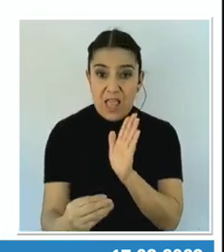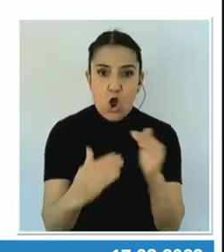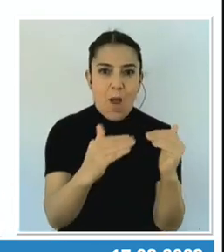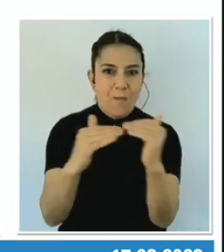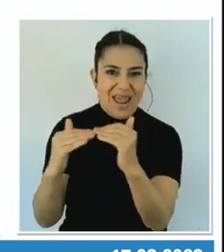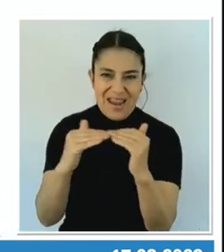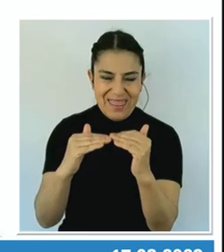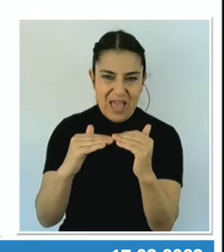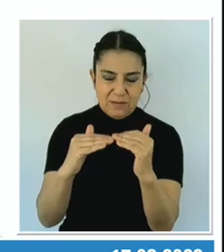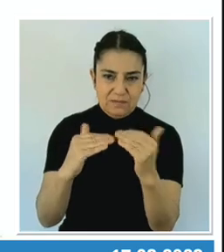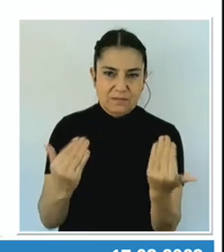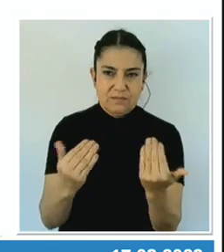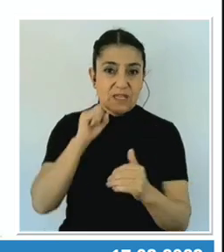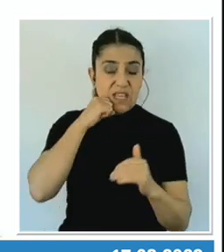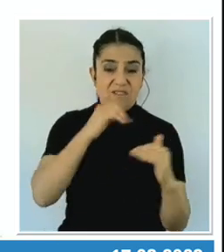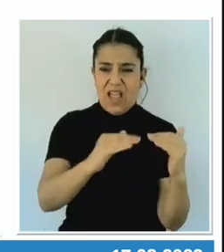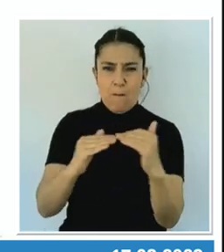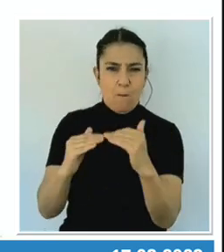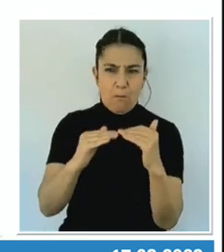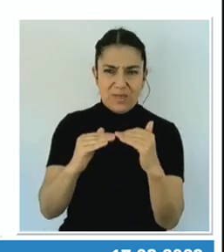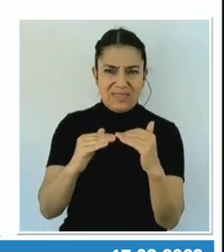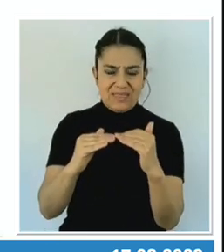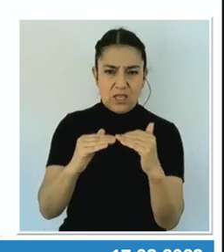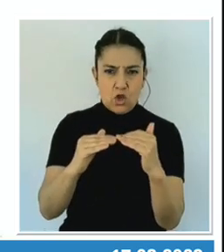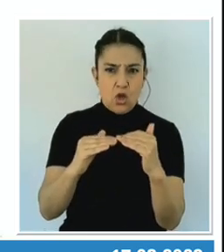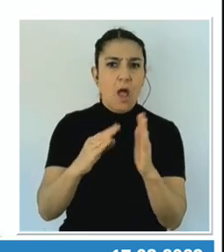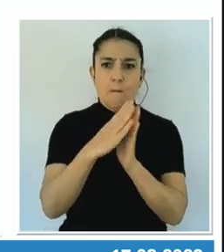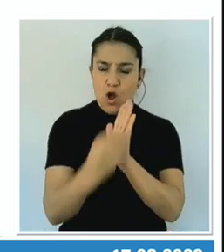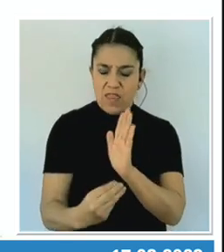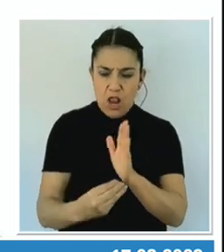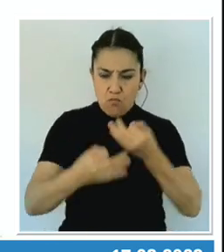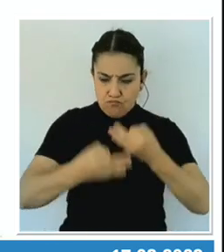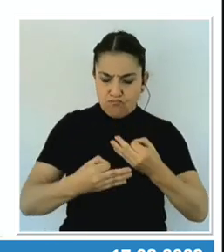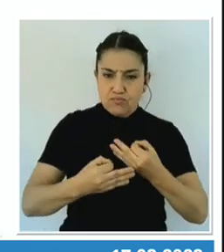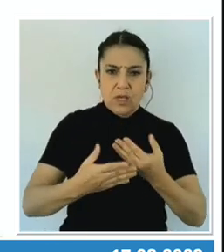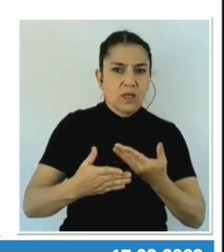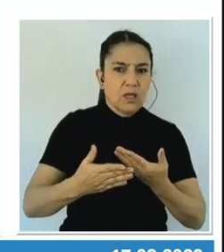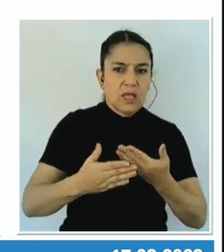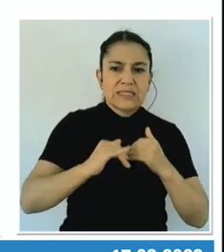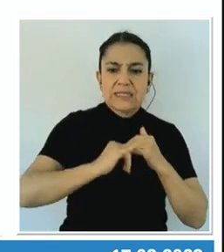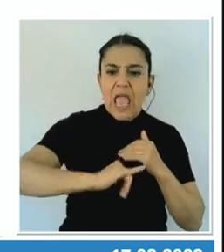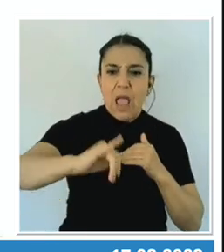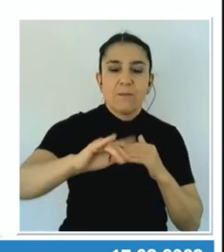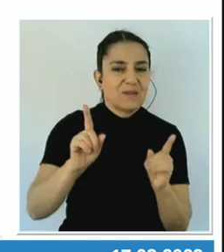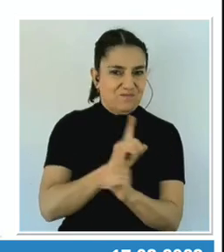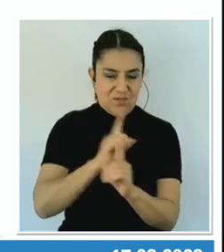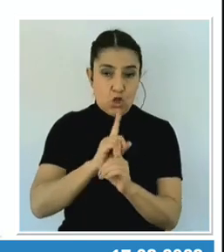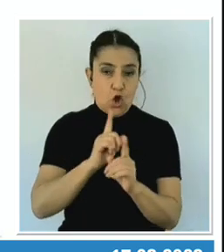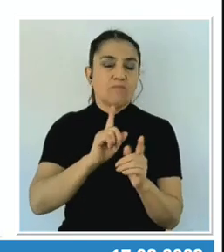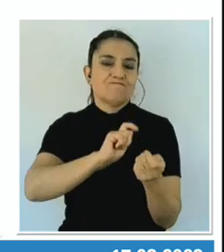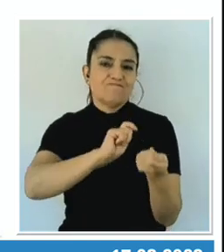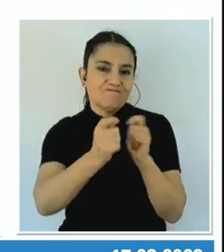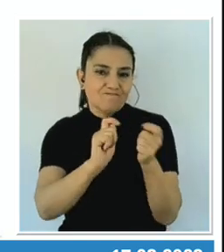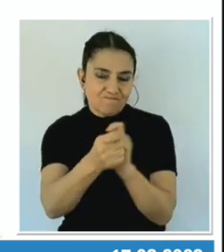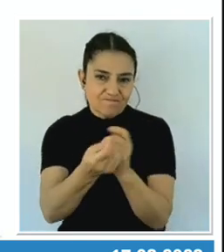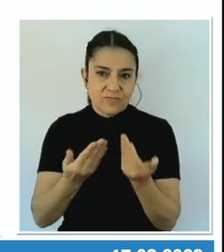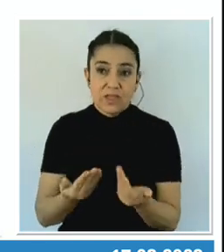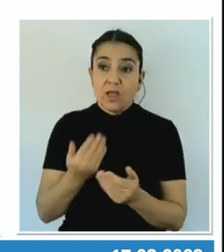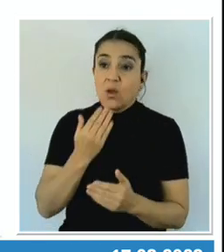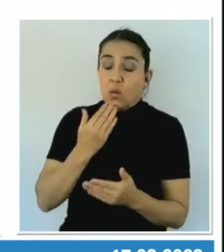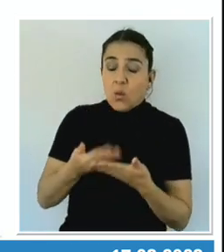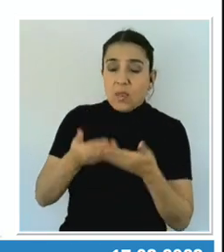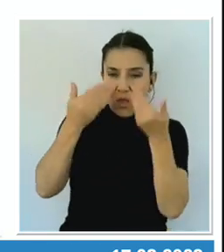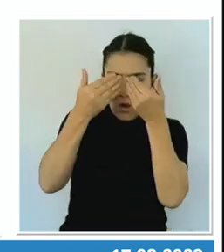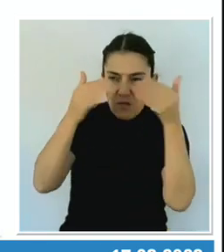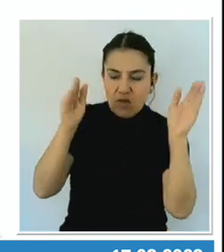modelo estático el de la paridad. Y podríamos, cuando miramos, ¿no?, cuando nos abrimos a tener una